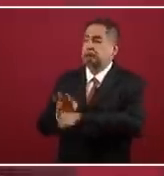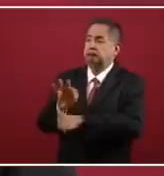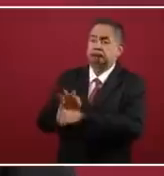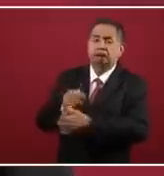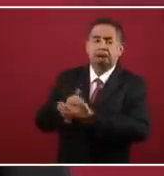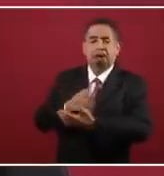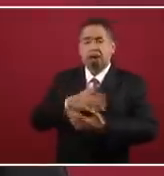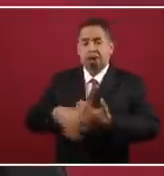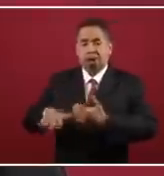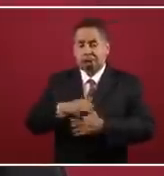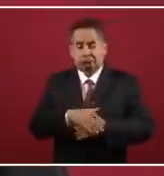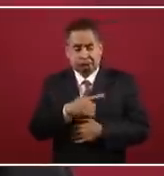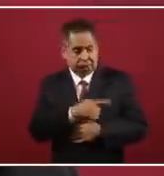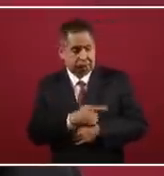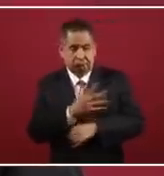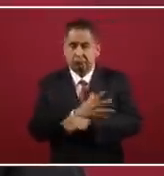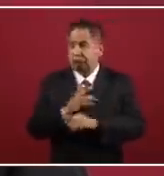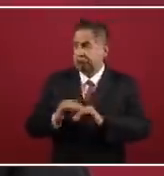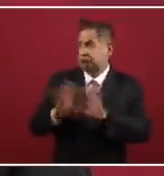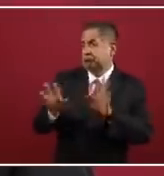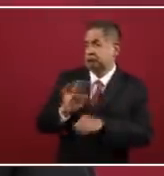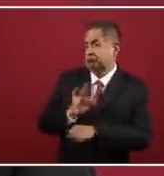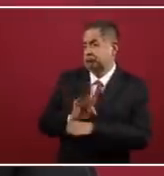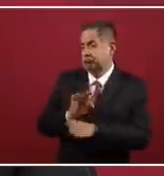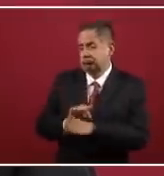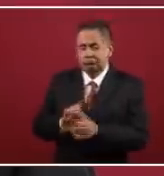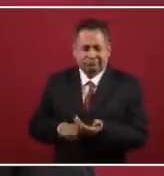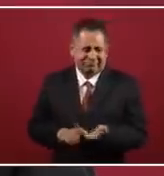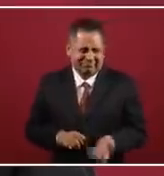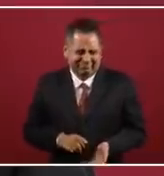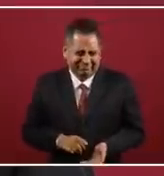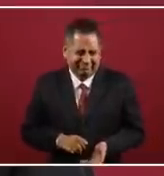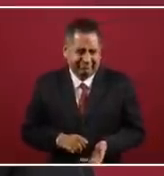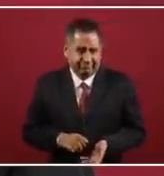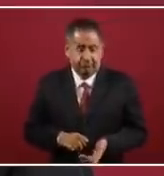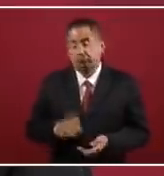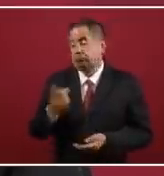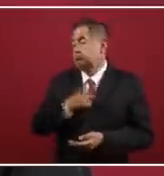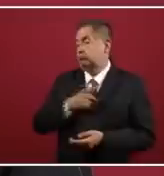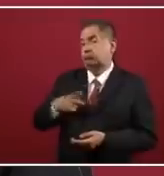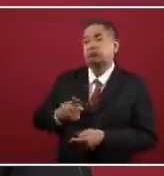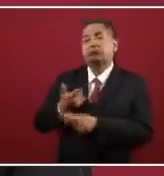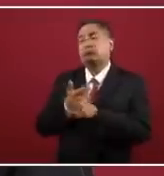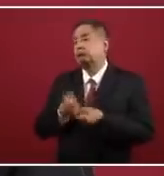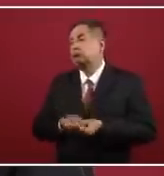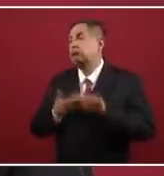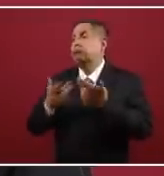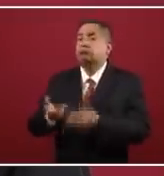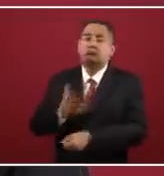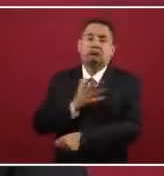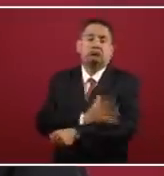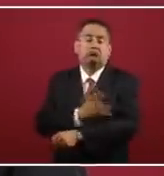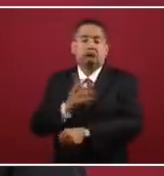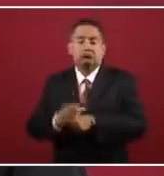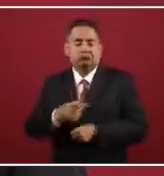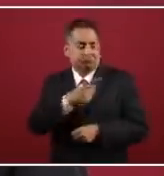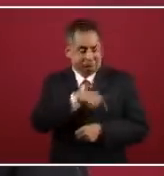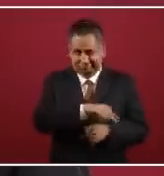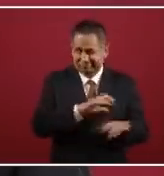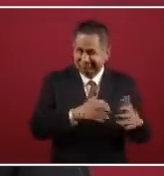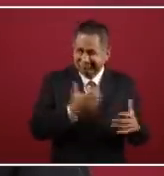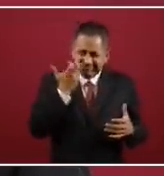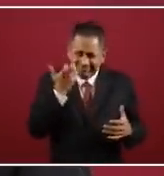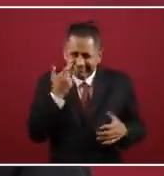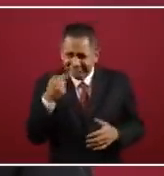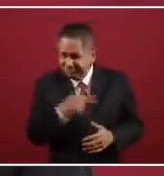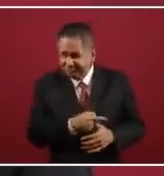de la transparencia y de la libertad y de la honestidad.